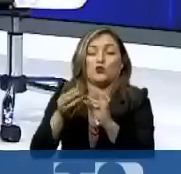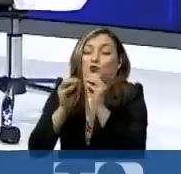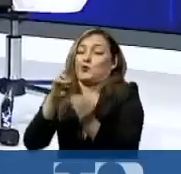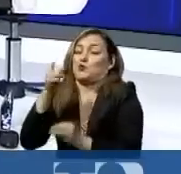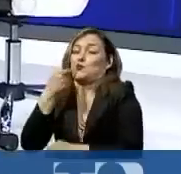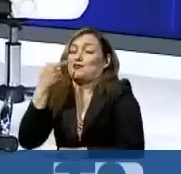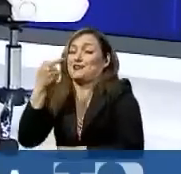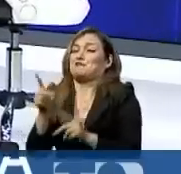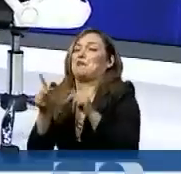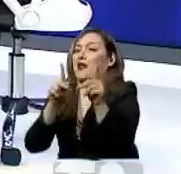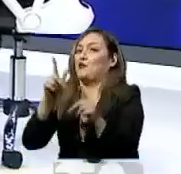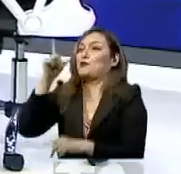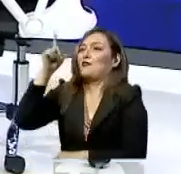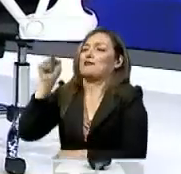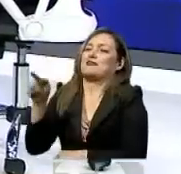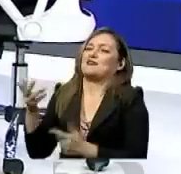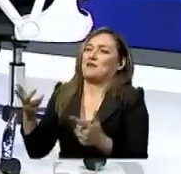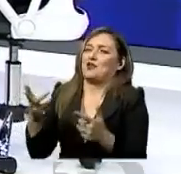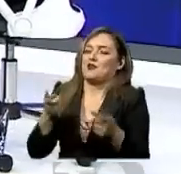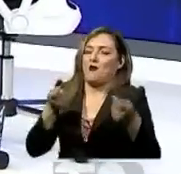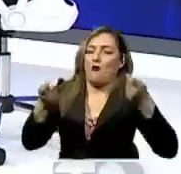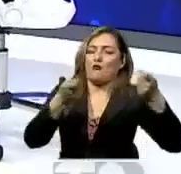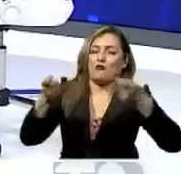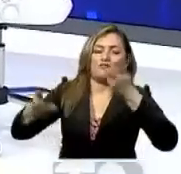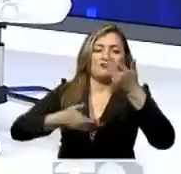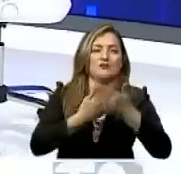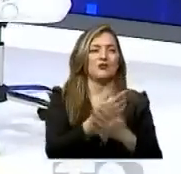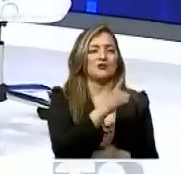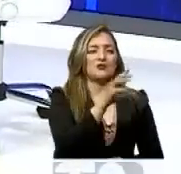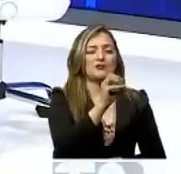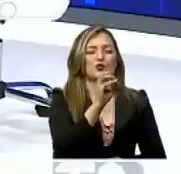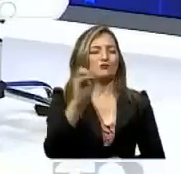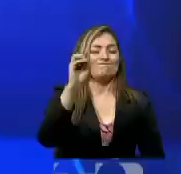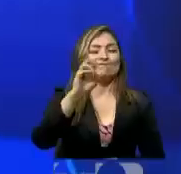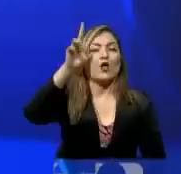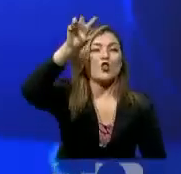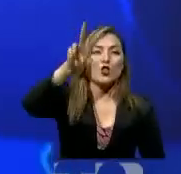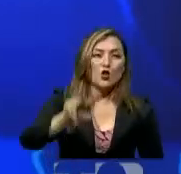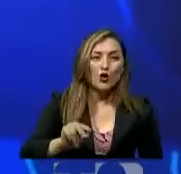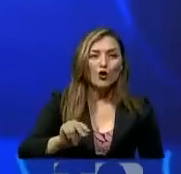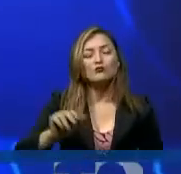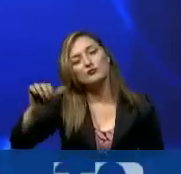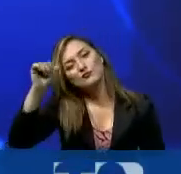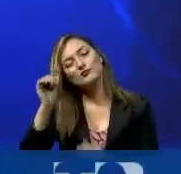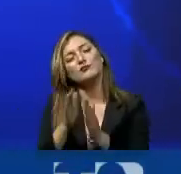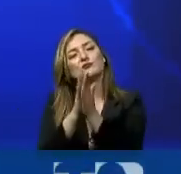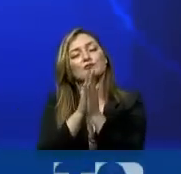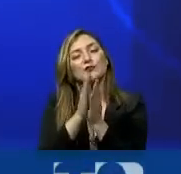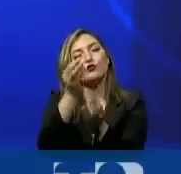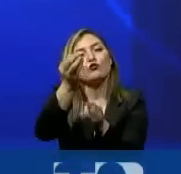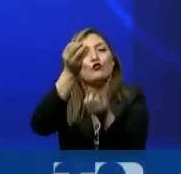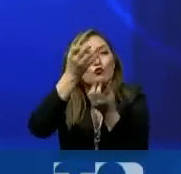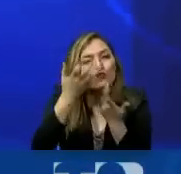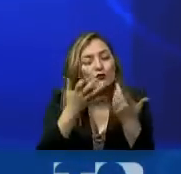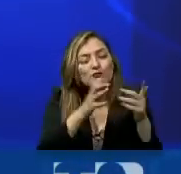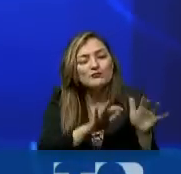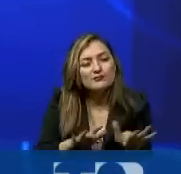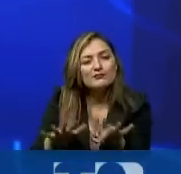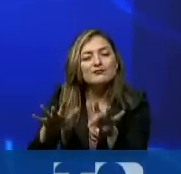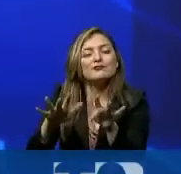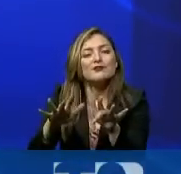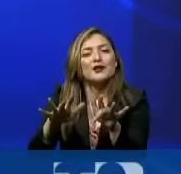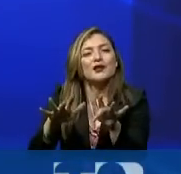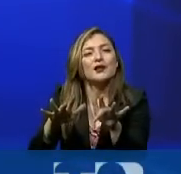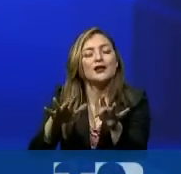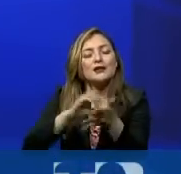la cabeza. 100%. Para tomarse las instituciones del 100%, Estado. 100%, Milton, no. El día de ayer solicité la información a la Secretaría